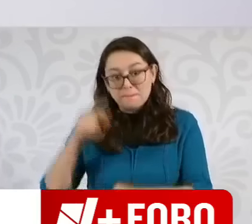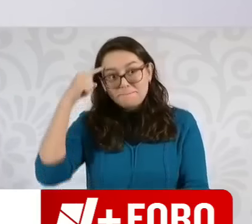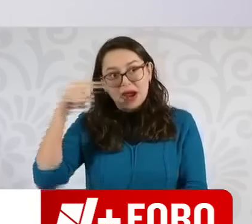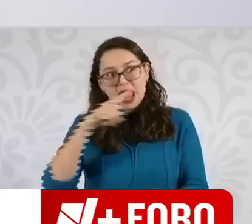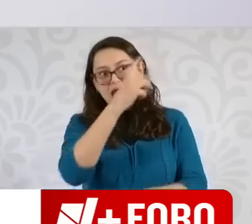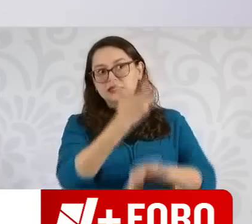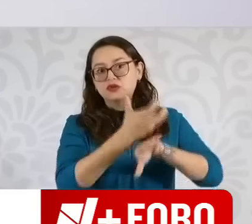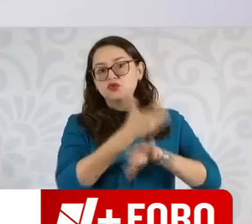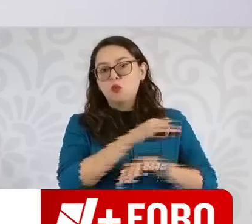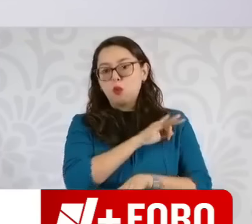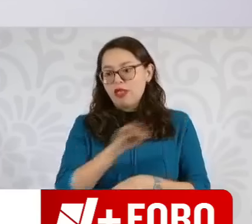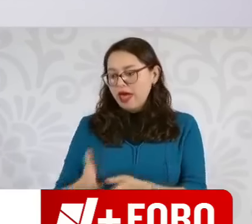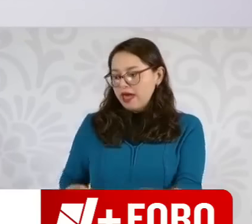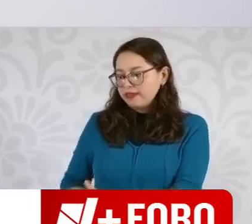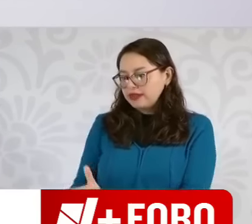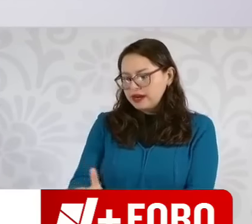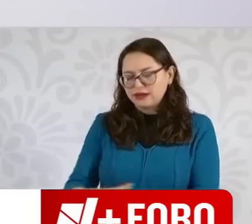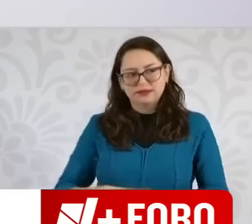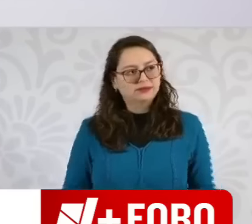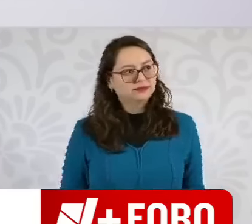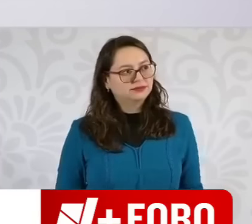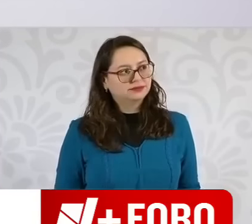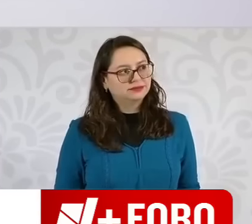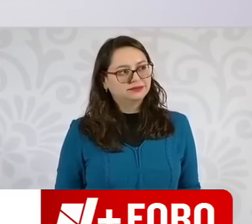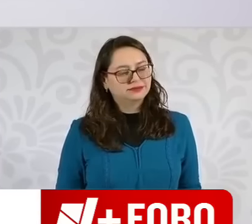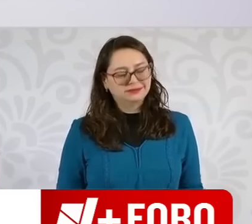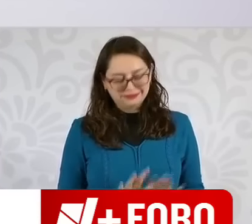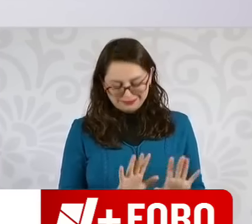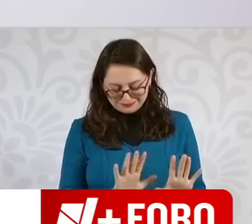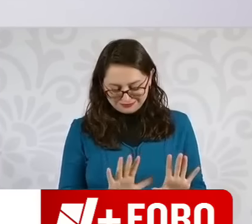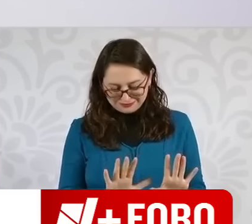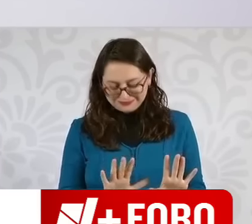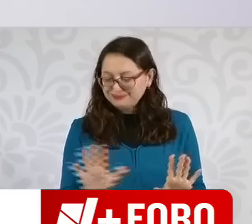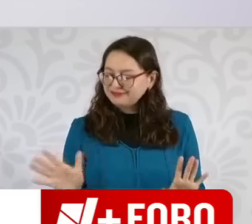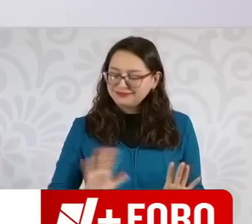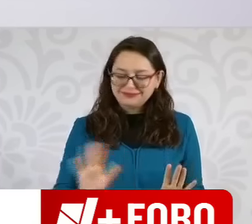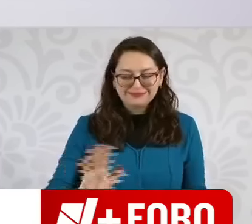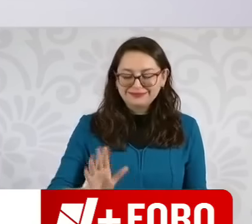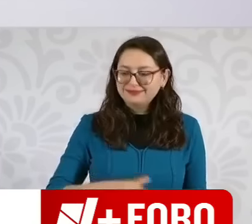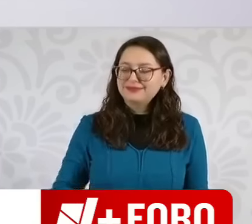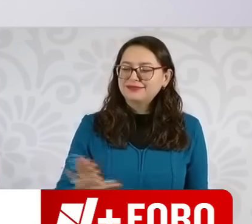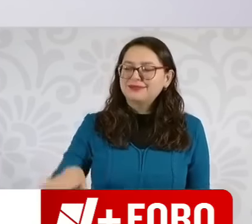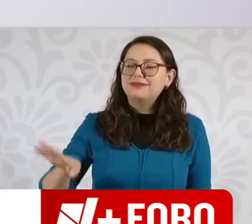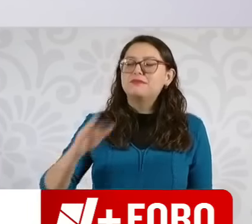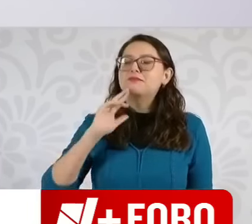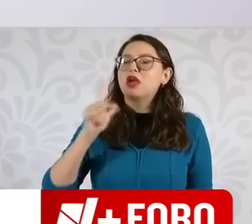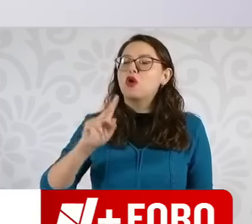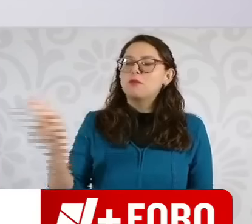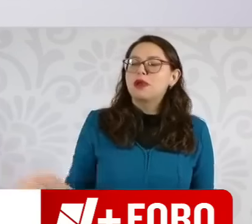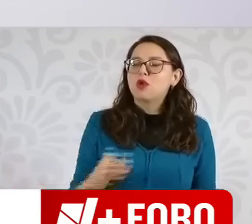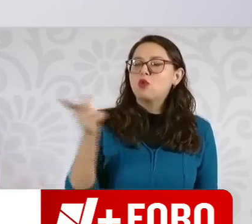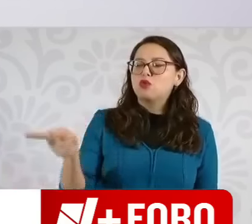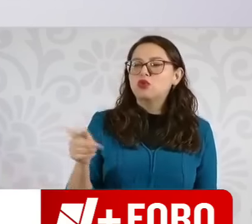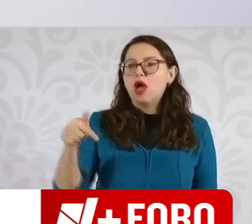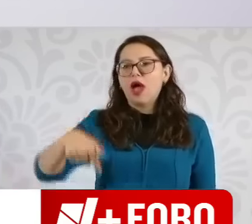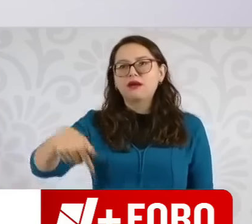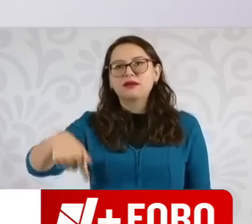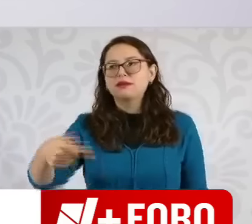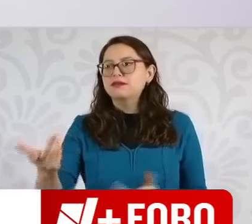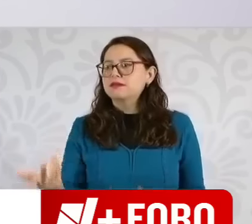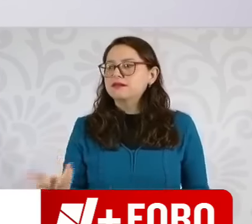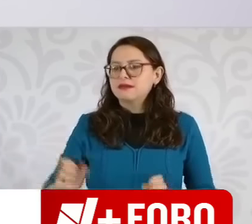Vicente Fox debería explicar por qué tuvo a Genaro García Luna como titular de la extinta Agencia Federal de Investigación, la AFI.